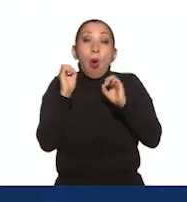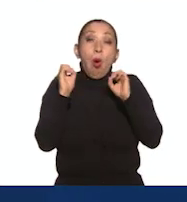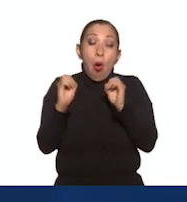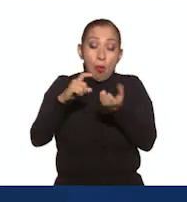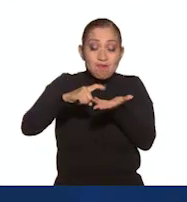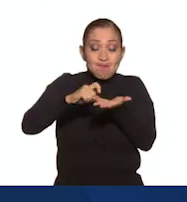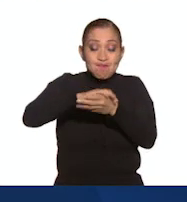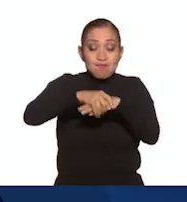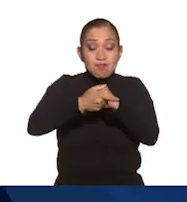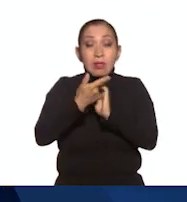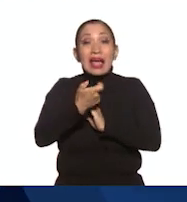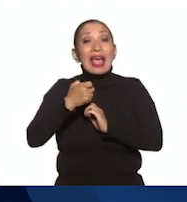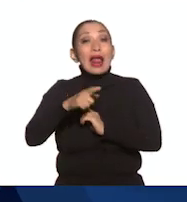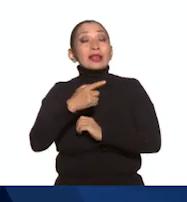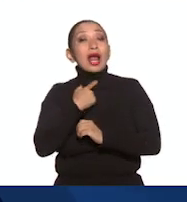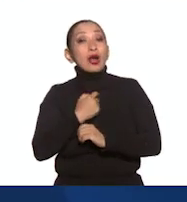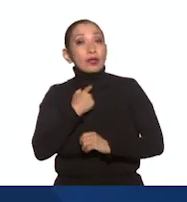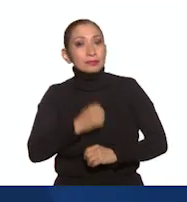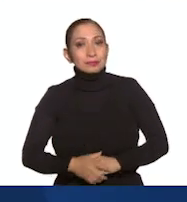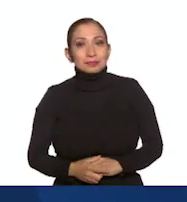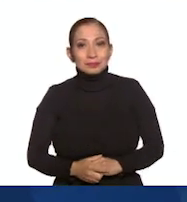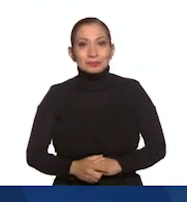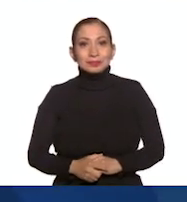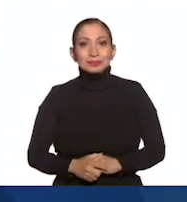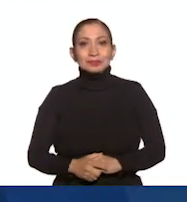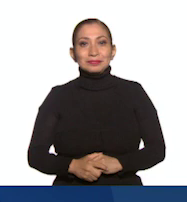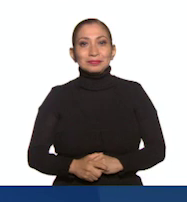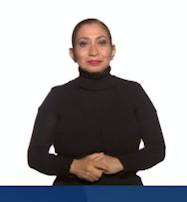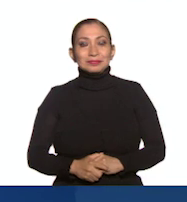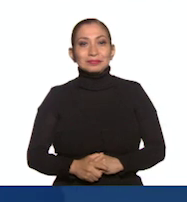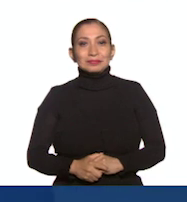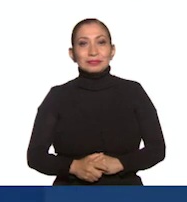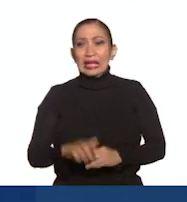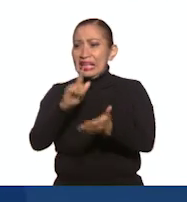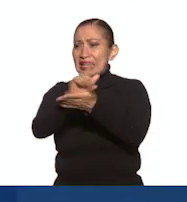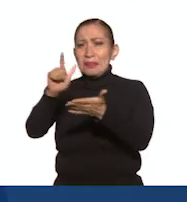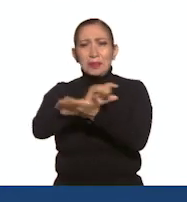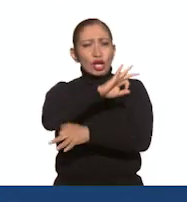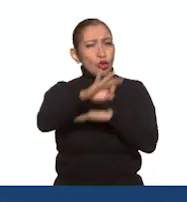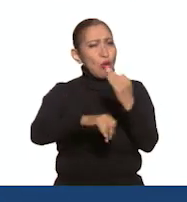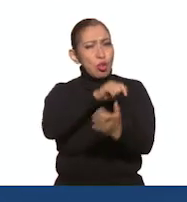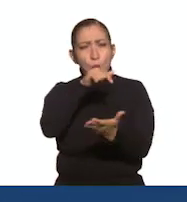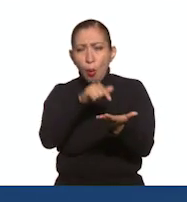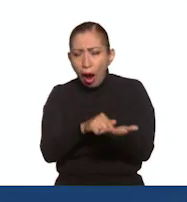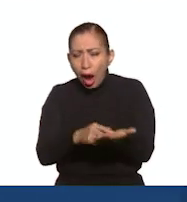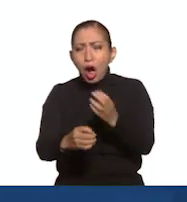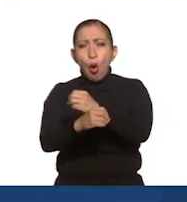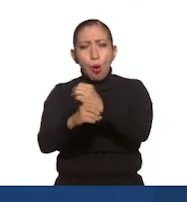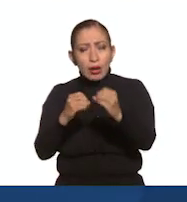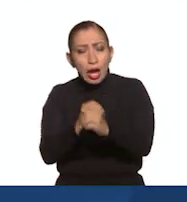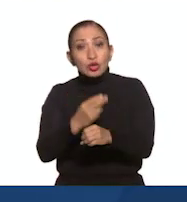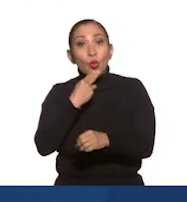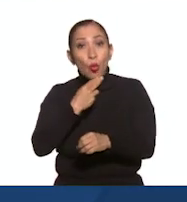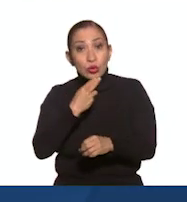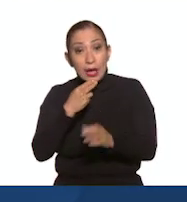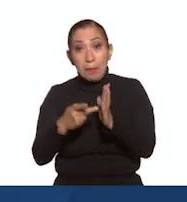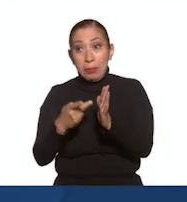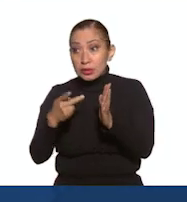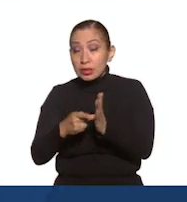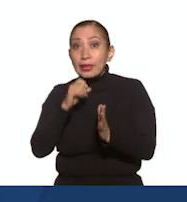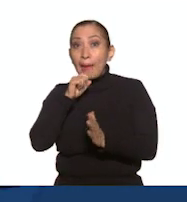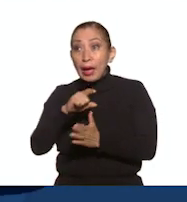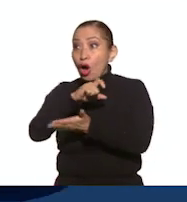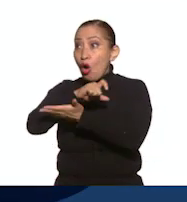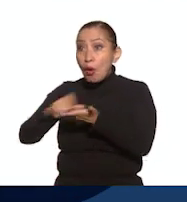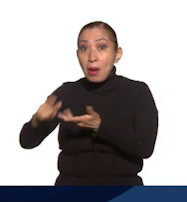aplica desinfectante a base de agua y alcohol. Desinfecta las superficies de los objetos que más utilizas. También